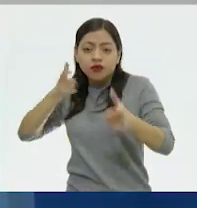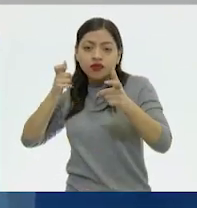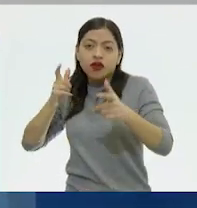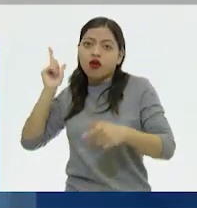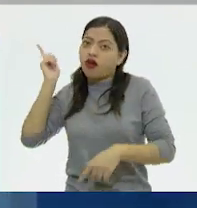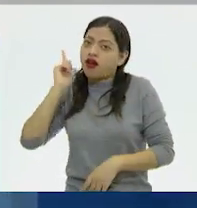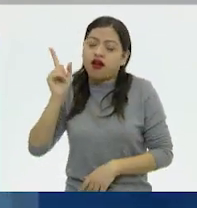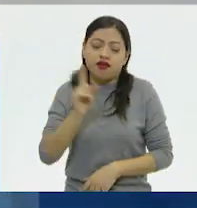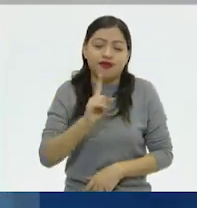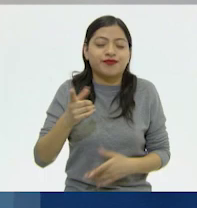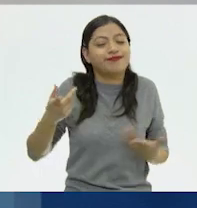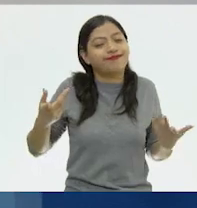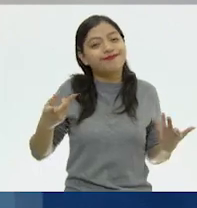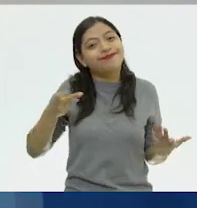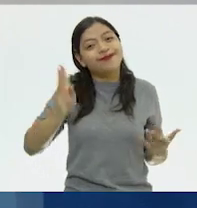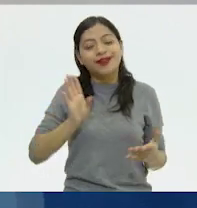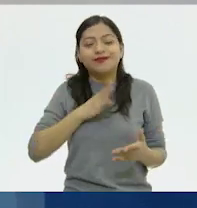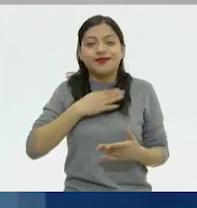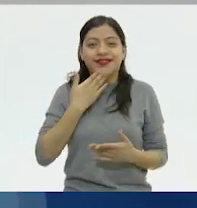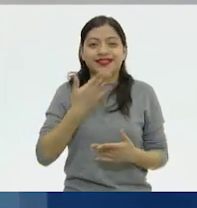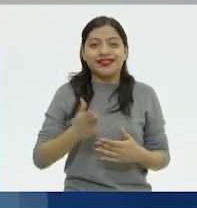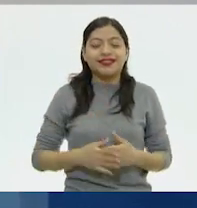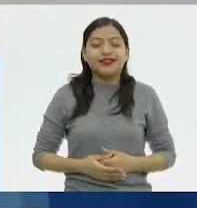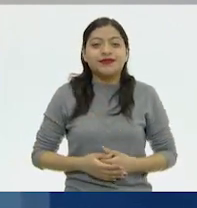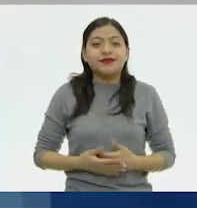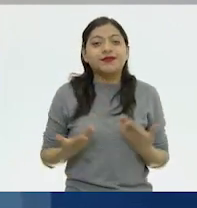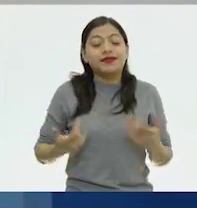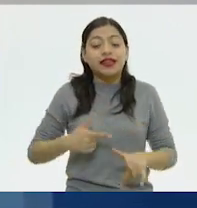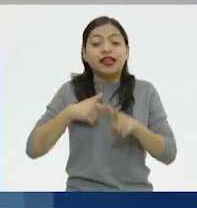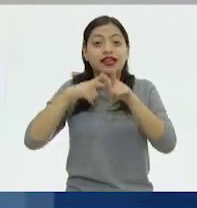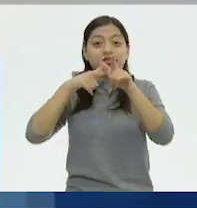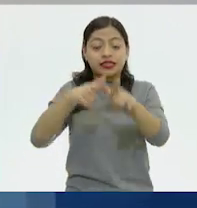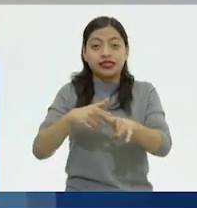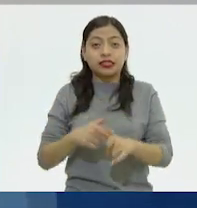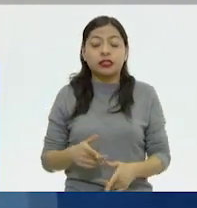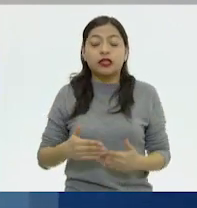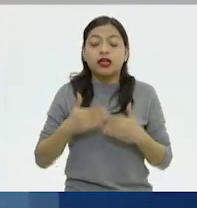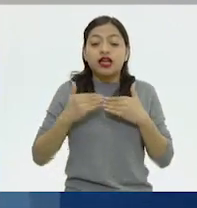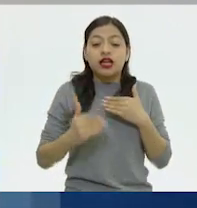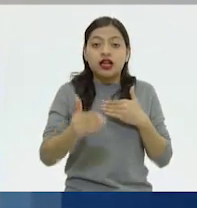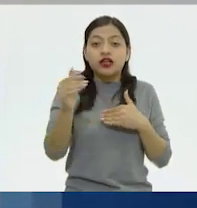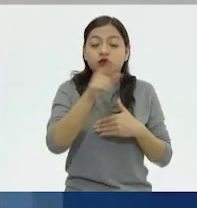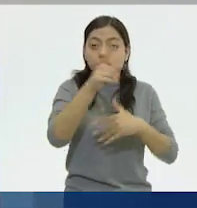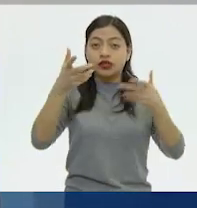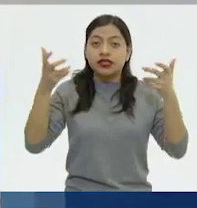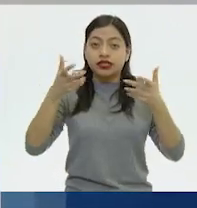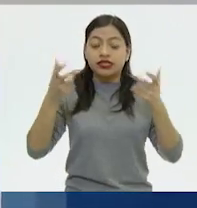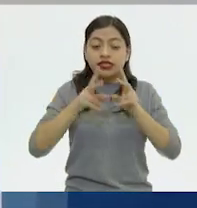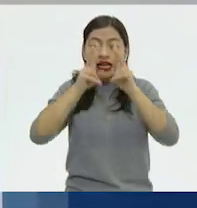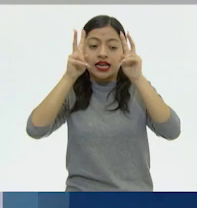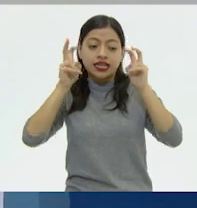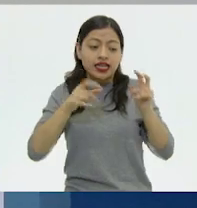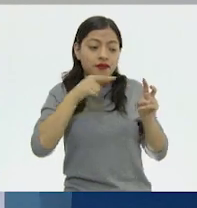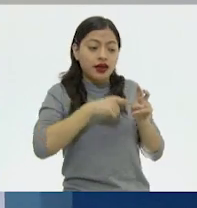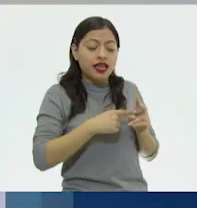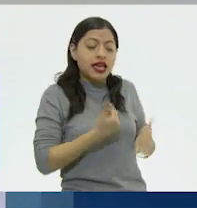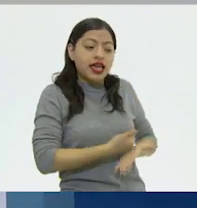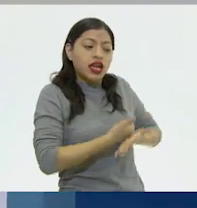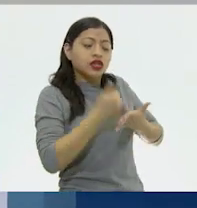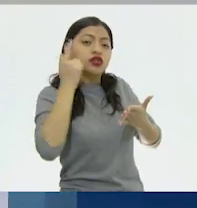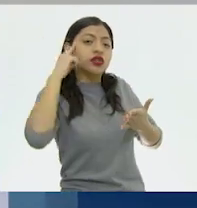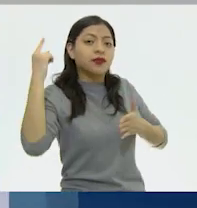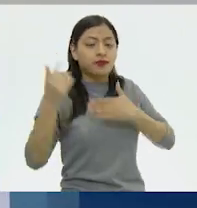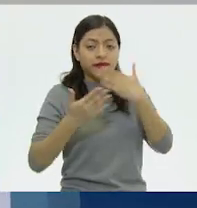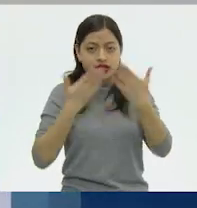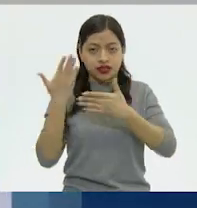vivir. Pero en fin, a continuación, vamos a seguir elaborando sobre nuestro tema de las guías de autoestudio.